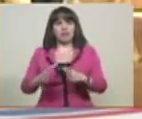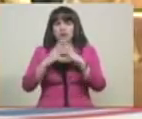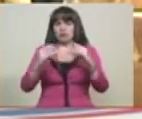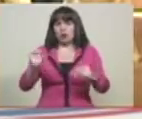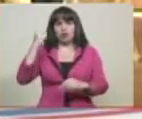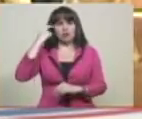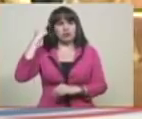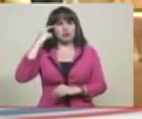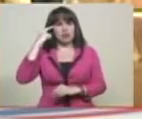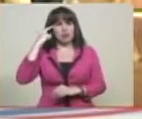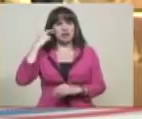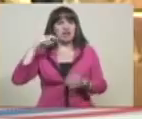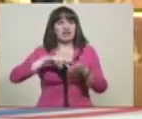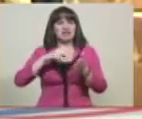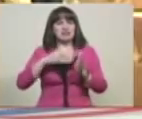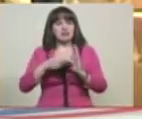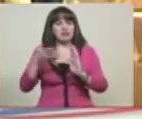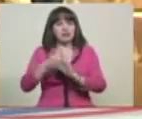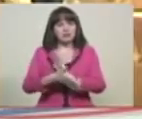sabe a qué me refiero.